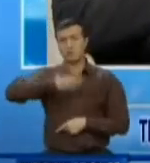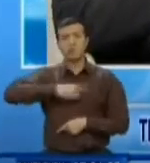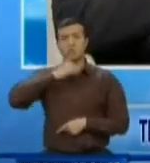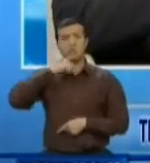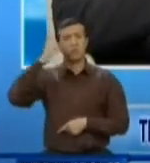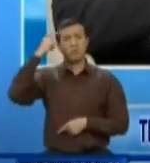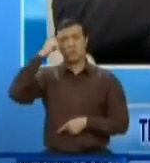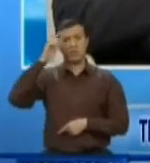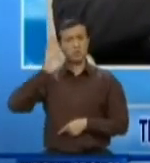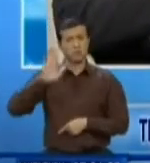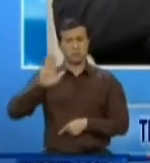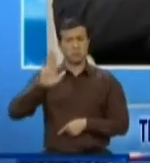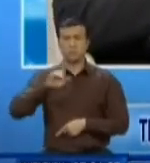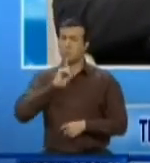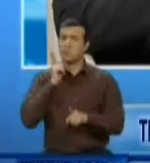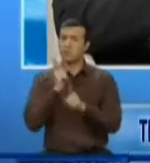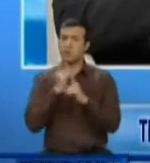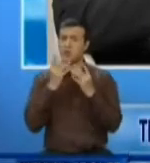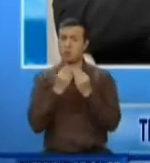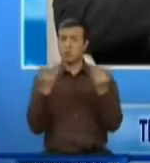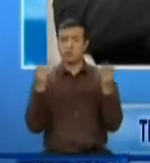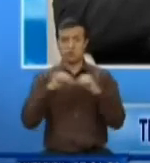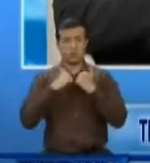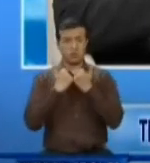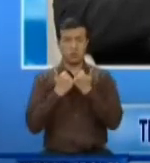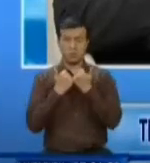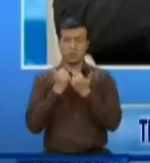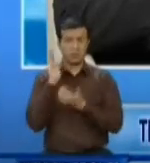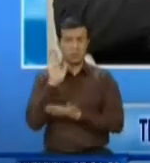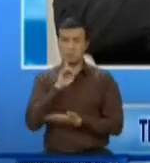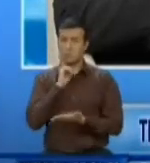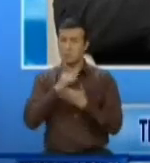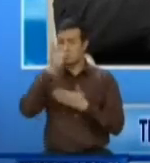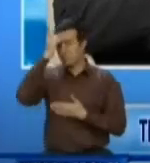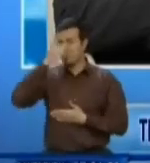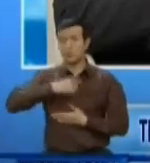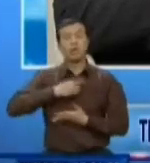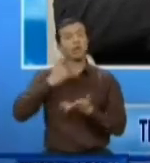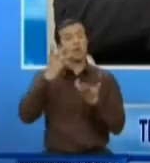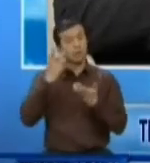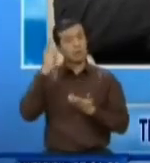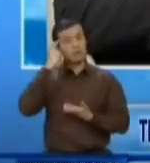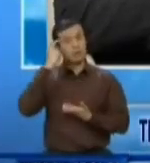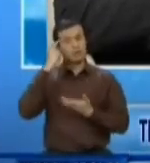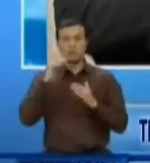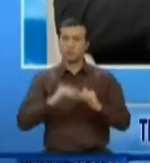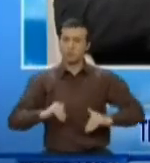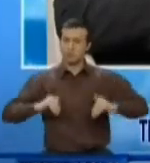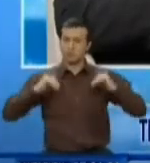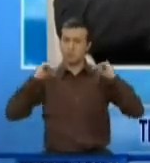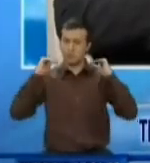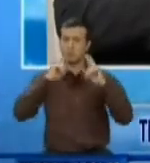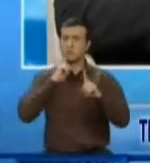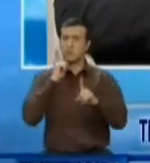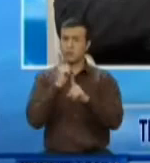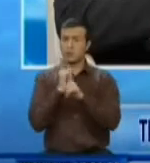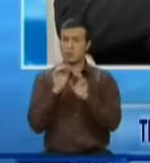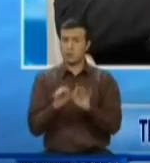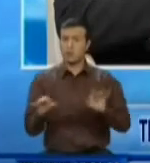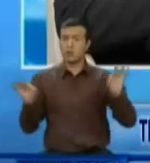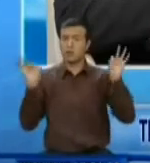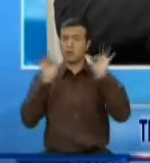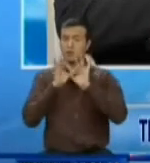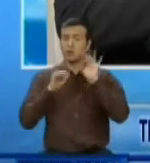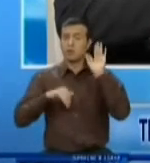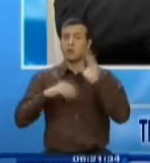estado y la toma del gobierno y la mayoría de asambleístas que tiene nosotros creamos que se elevan se potencian tremendamente las